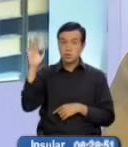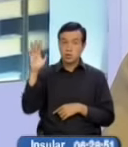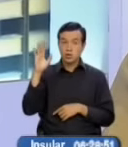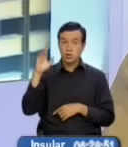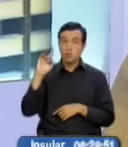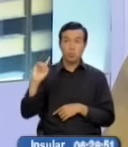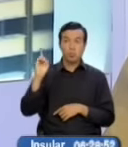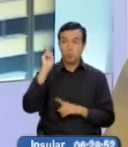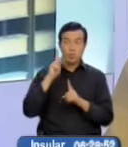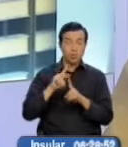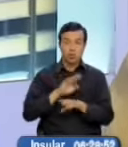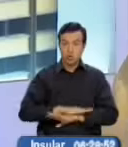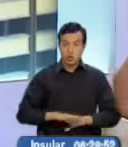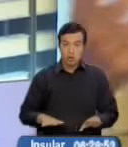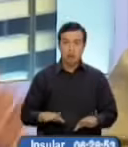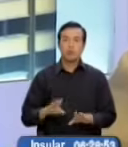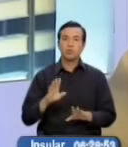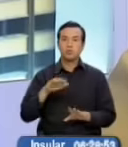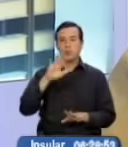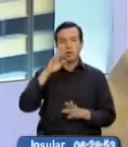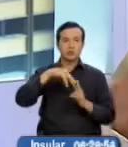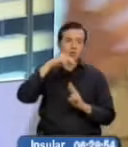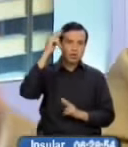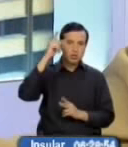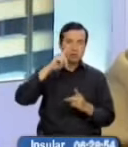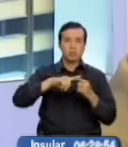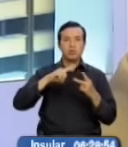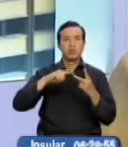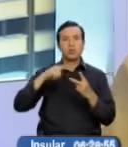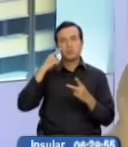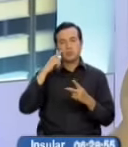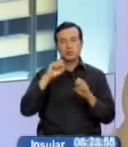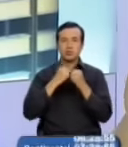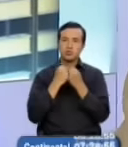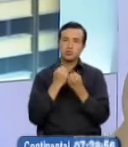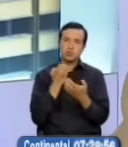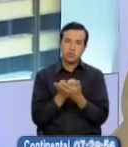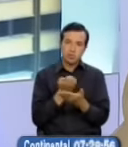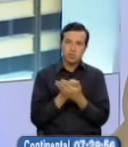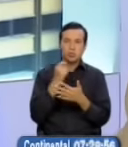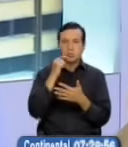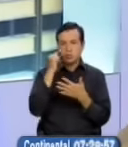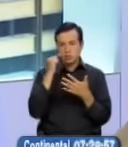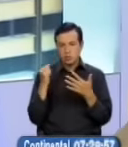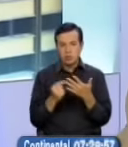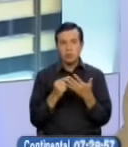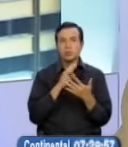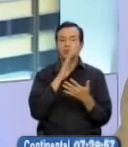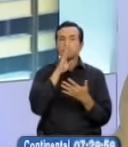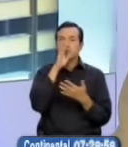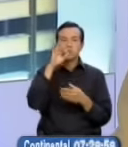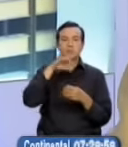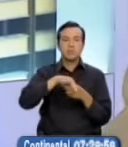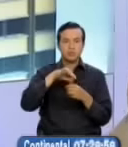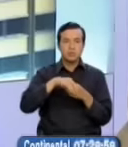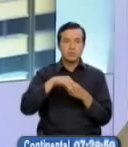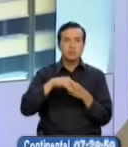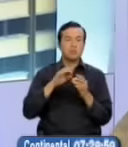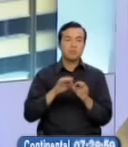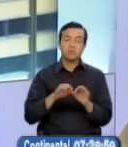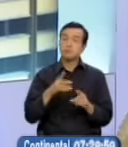solo factor decisivo, hay el regional, hay el de contextos socioeconómicos, etcétera, etcétera, que inciden en las elecciones. Pero